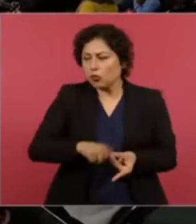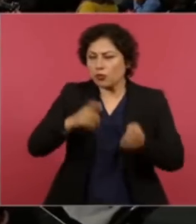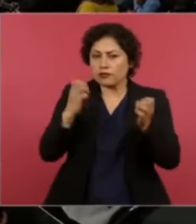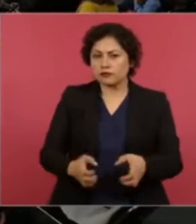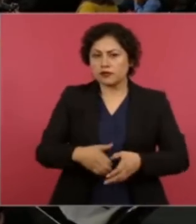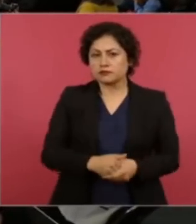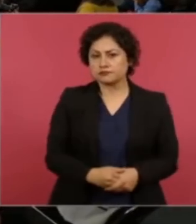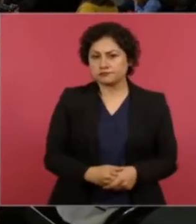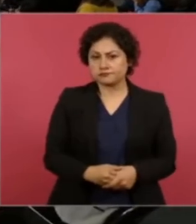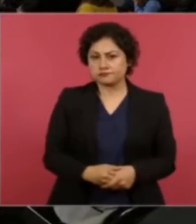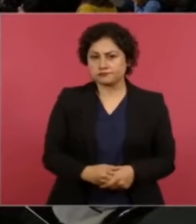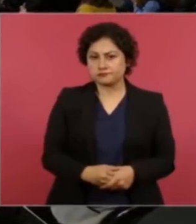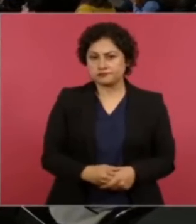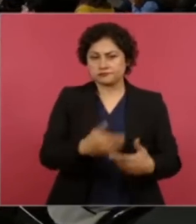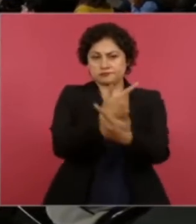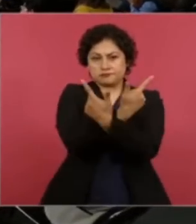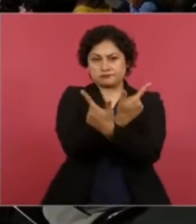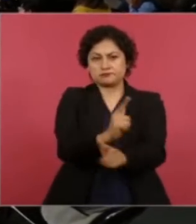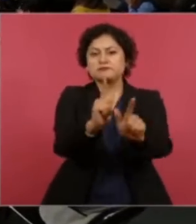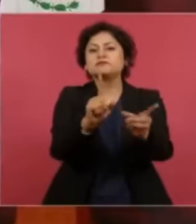la libertad?